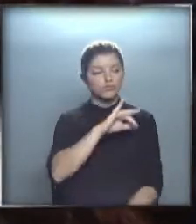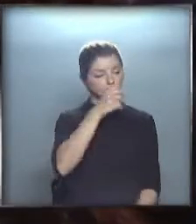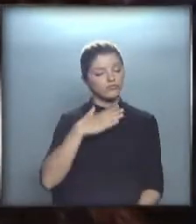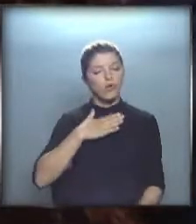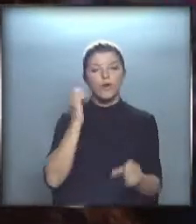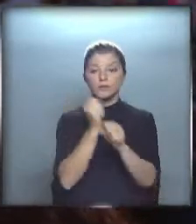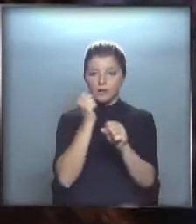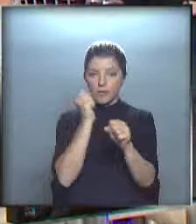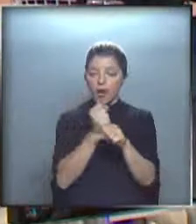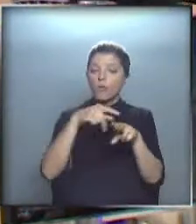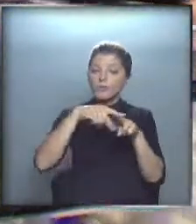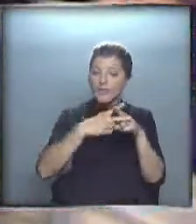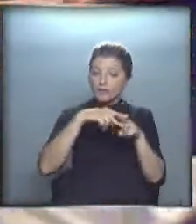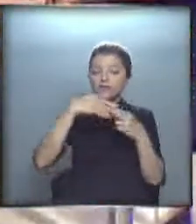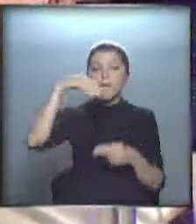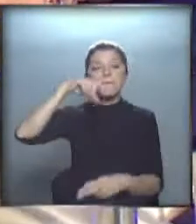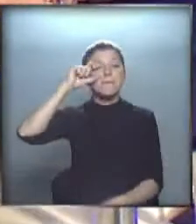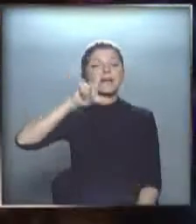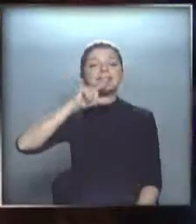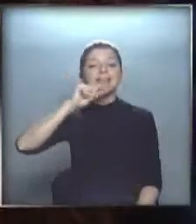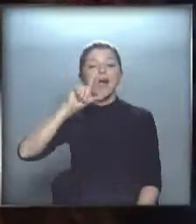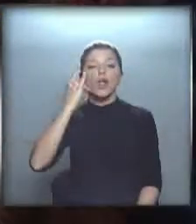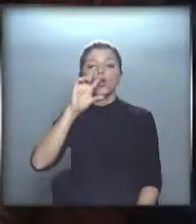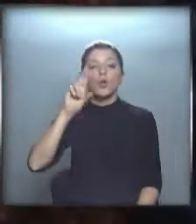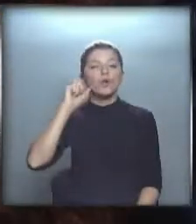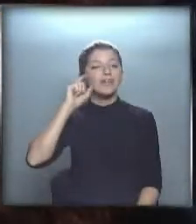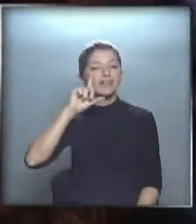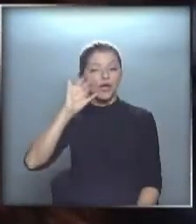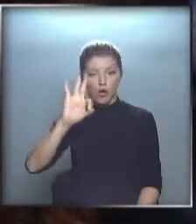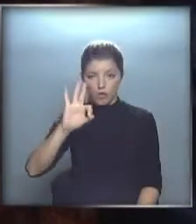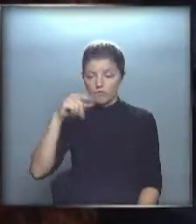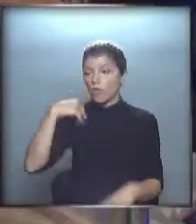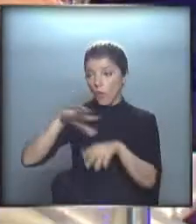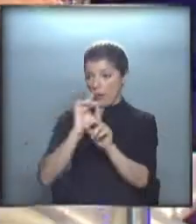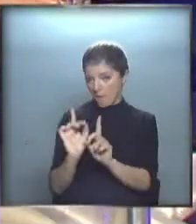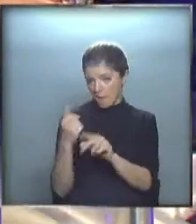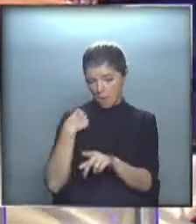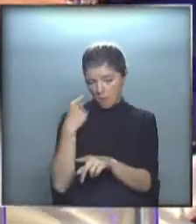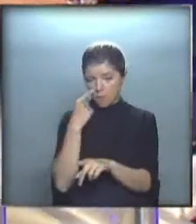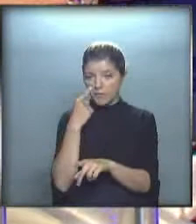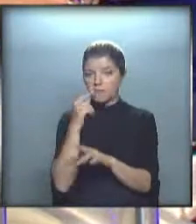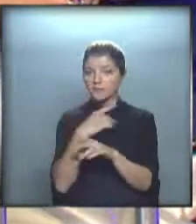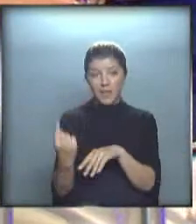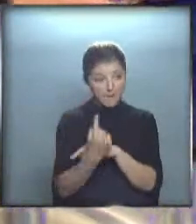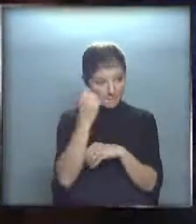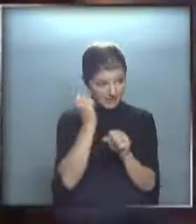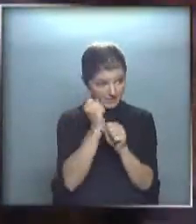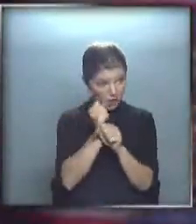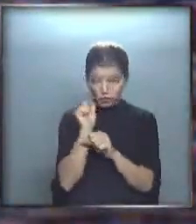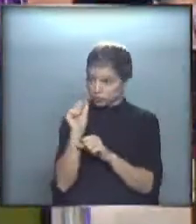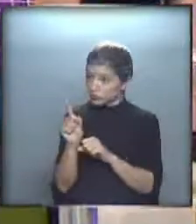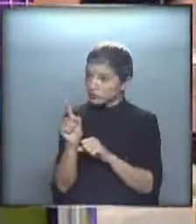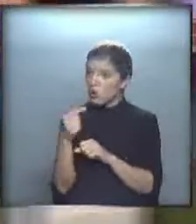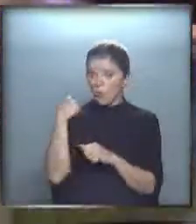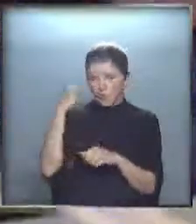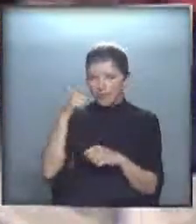taller metalúrgico. ¿Taller metalúrgico? ¿En qué zona? San Miguel. En San Miguel. ¿Y es el primer trabajo que pretendía hacer